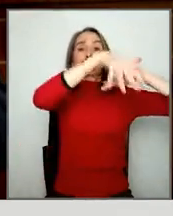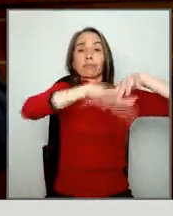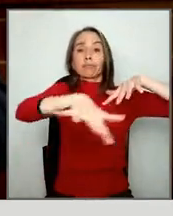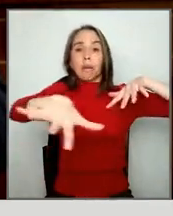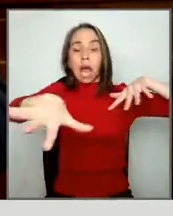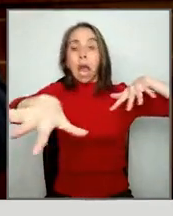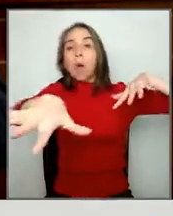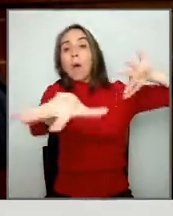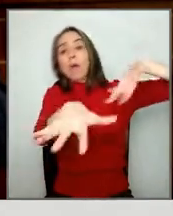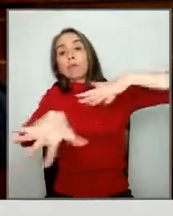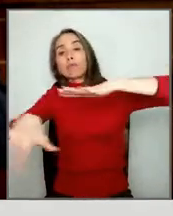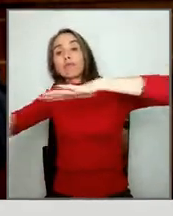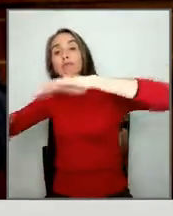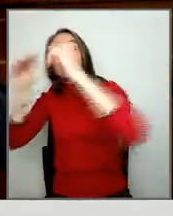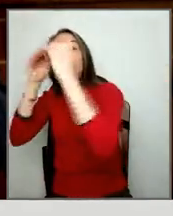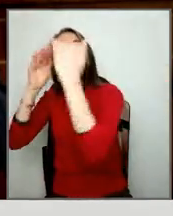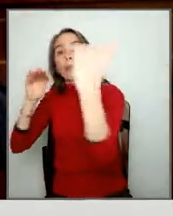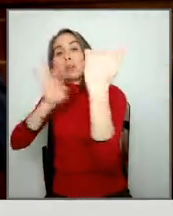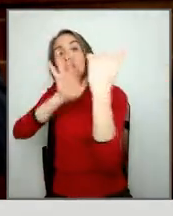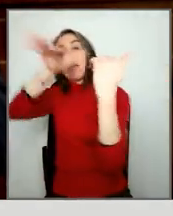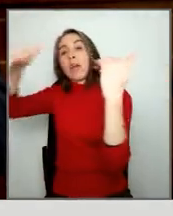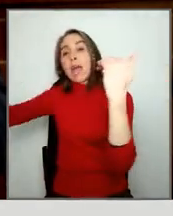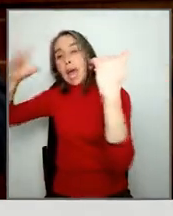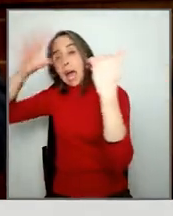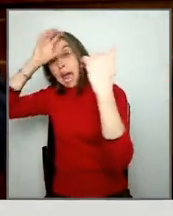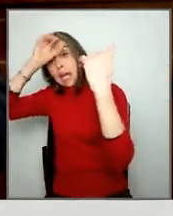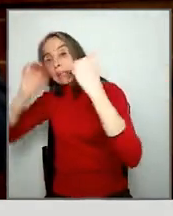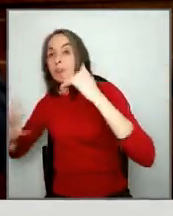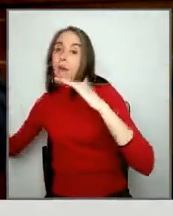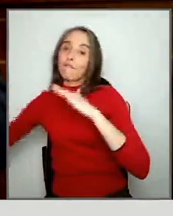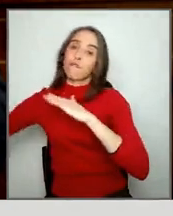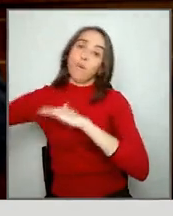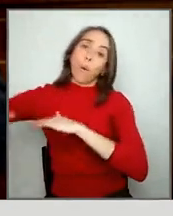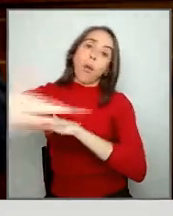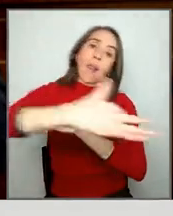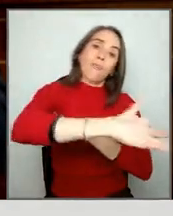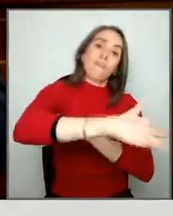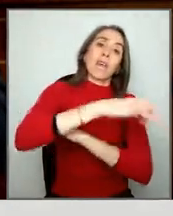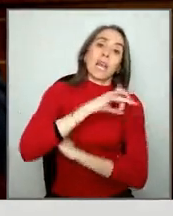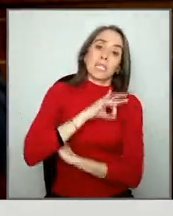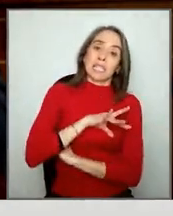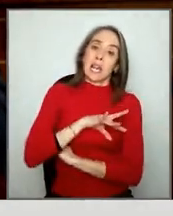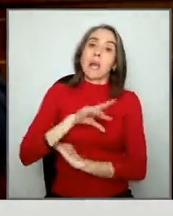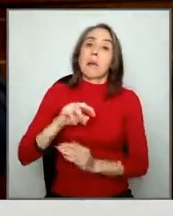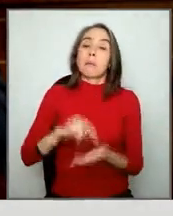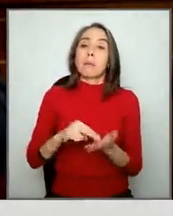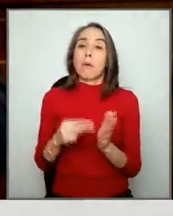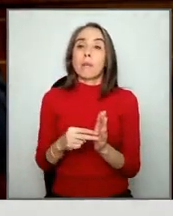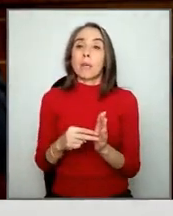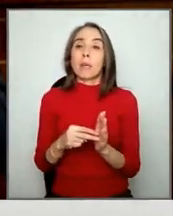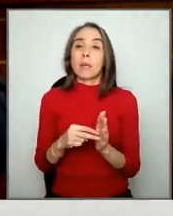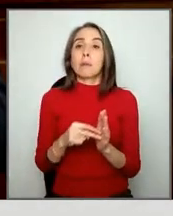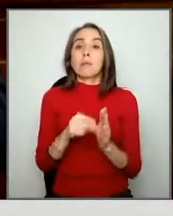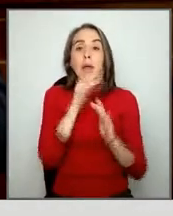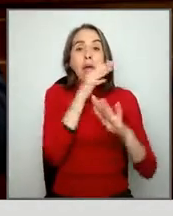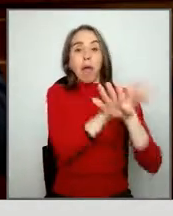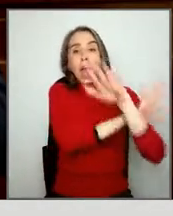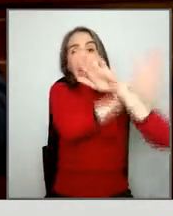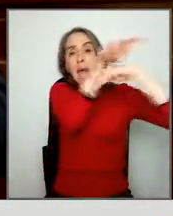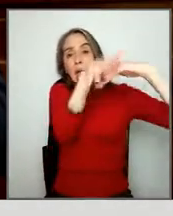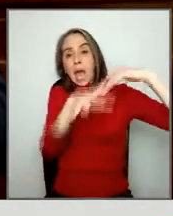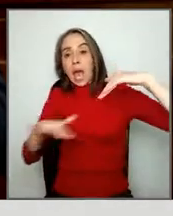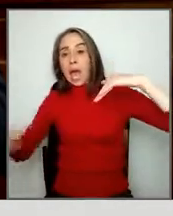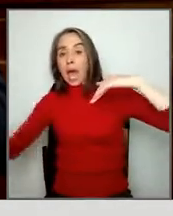y vuelve a ingresar a Chile el problema Está que ya no ingresa a Chile solo tenemos